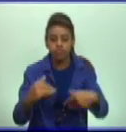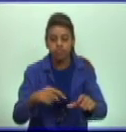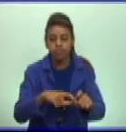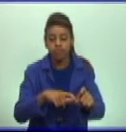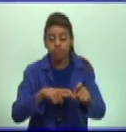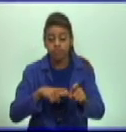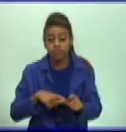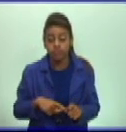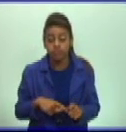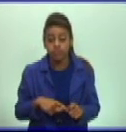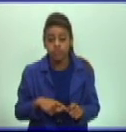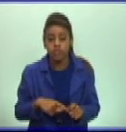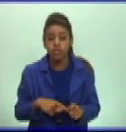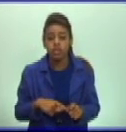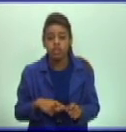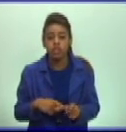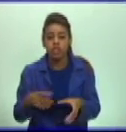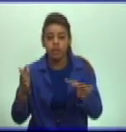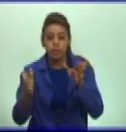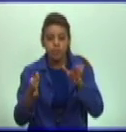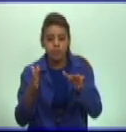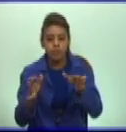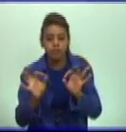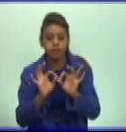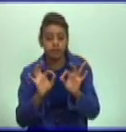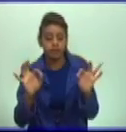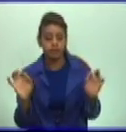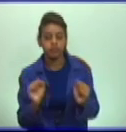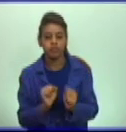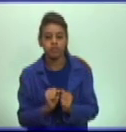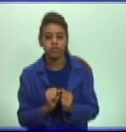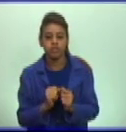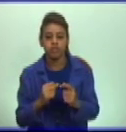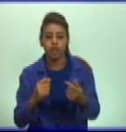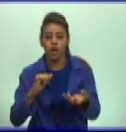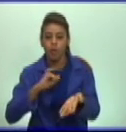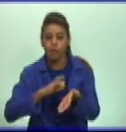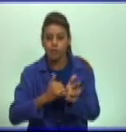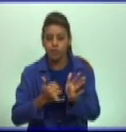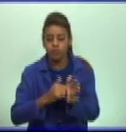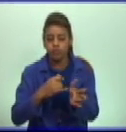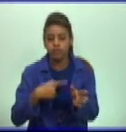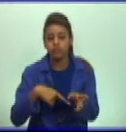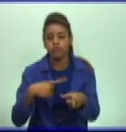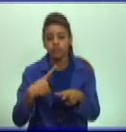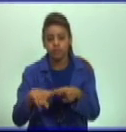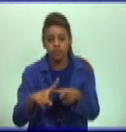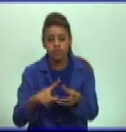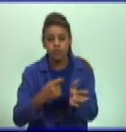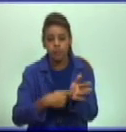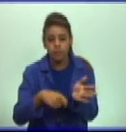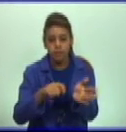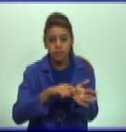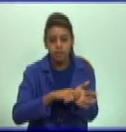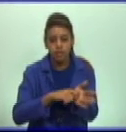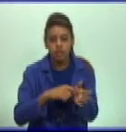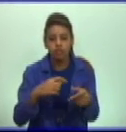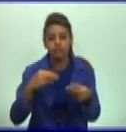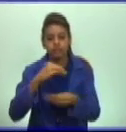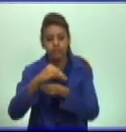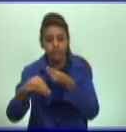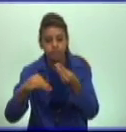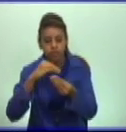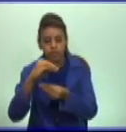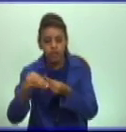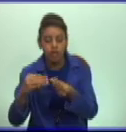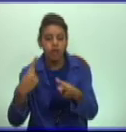socialista y el periodo especial. Se proponen modificaciones a la Constitución a partir de la política económica interna